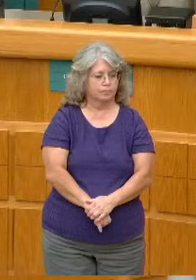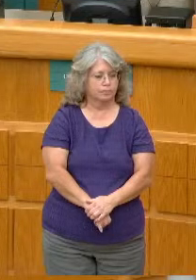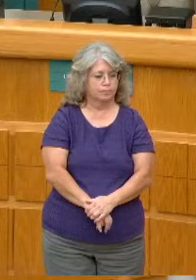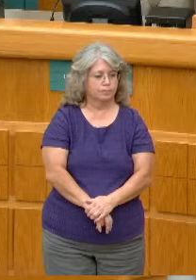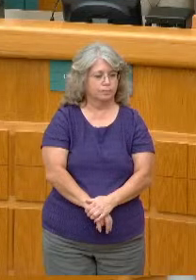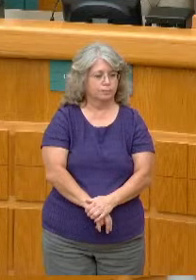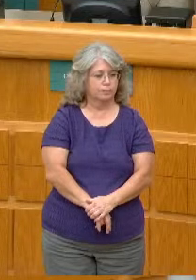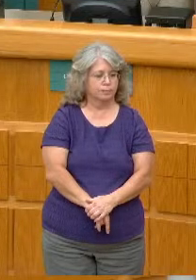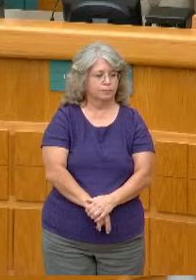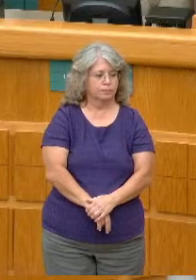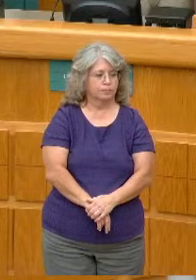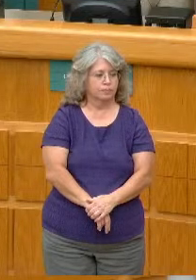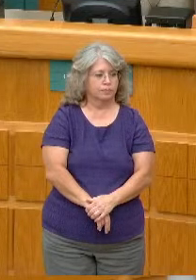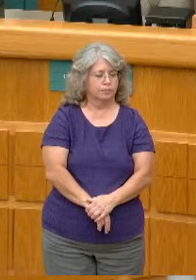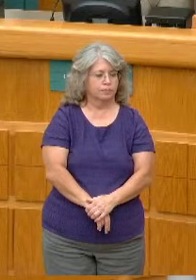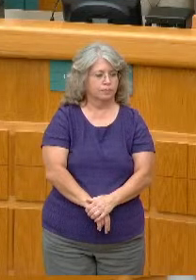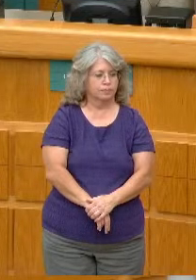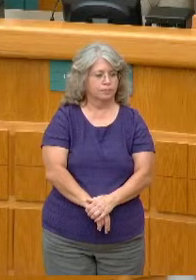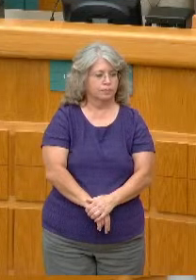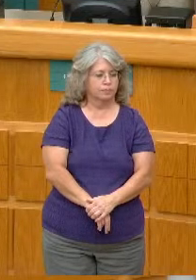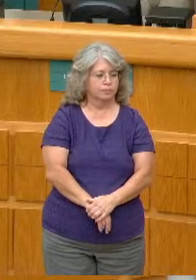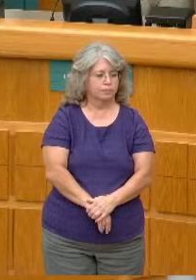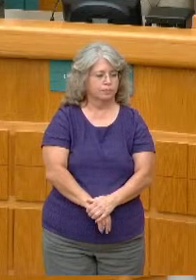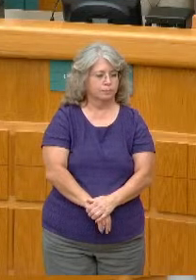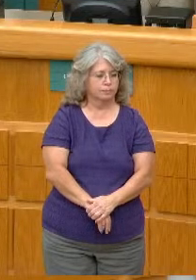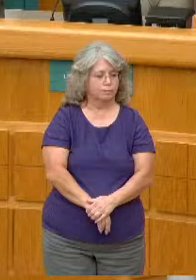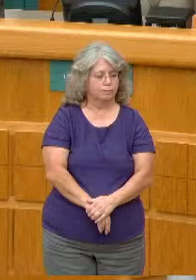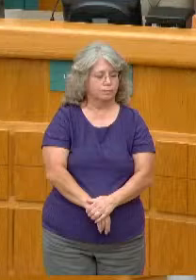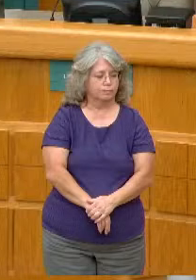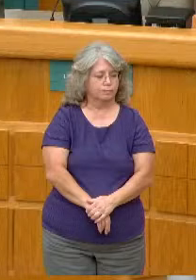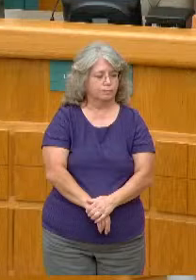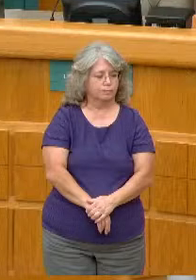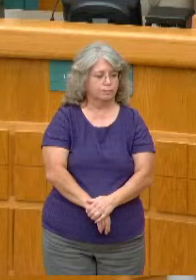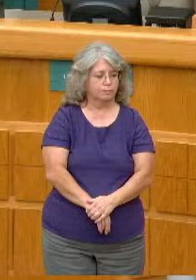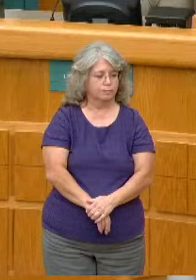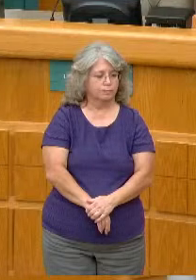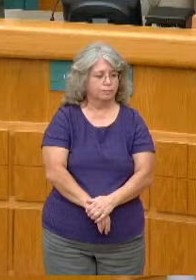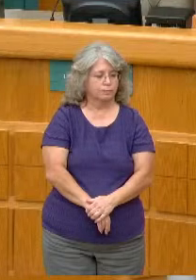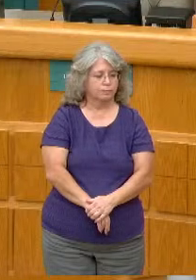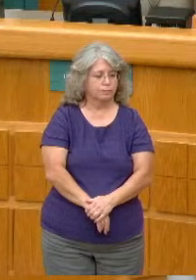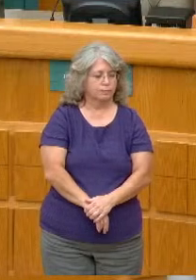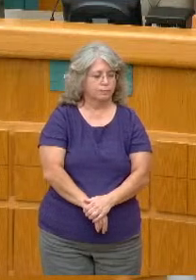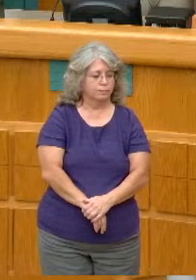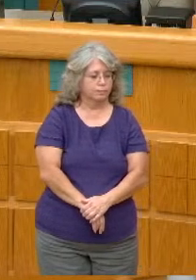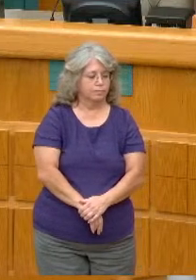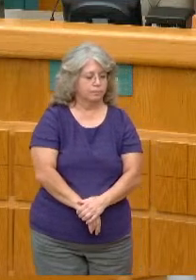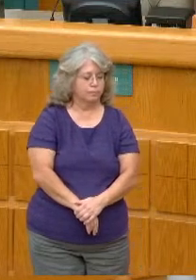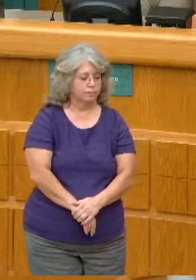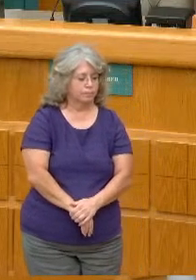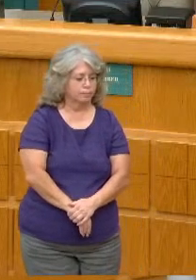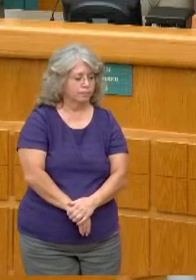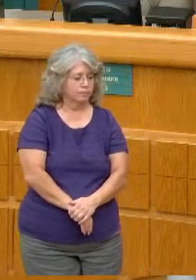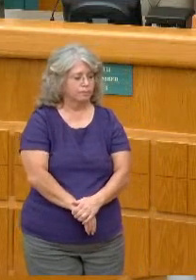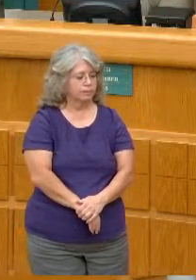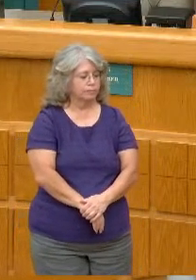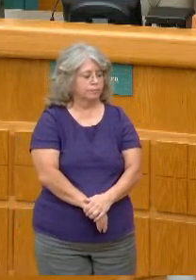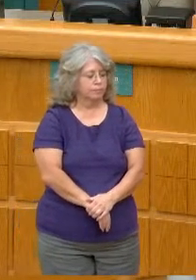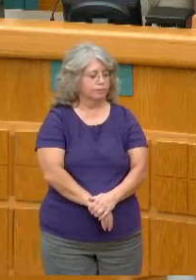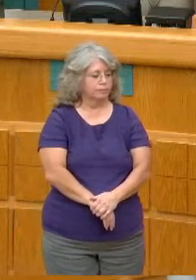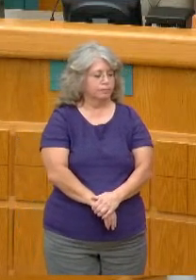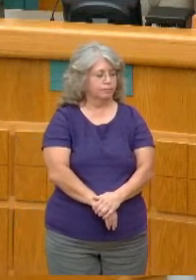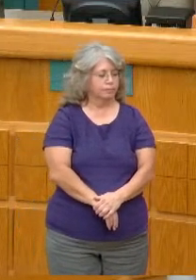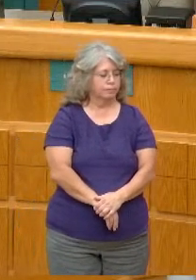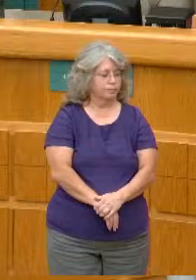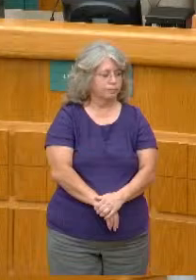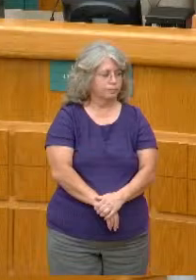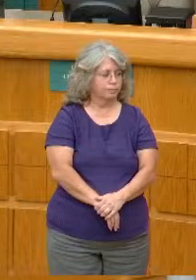sábados y domingos de mediodía a 4 de la tarde. Las personas que reciben ahí la vacuna podrán ingresar de manera gratuita. Se puede registrar de manera previa. Vamos a